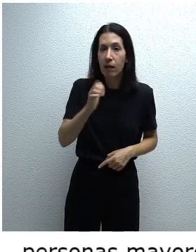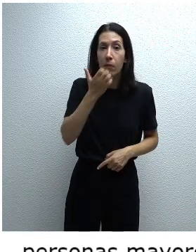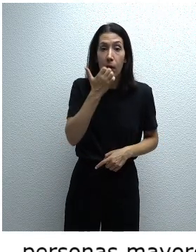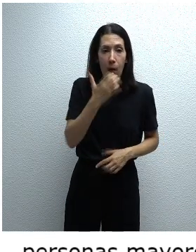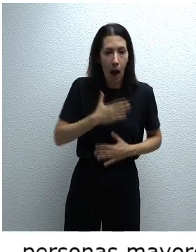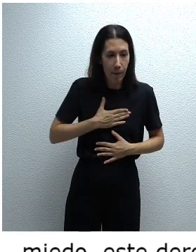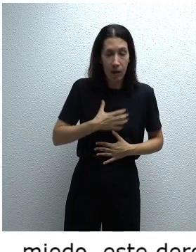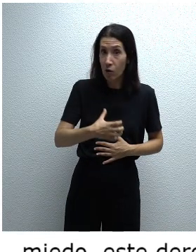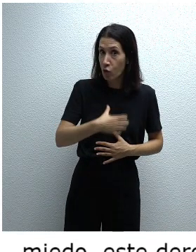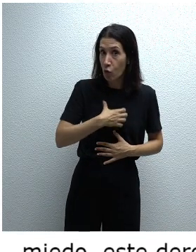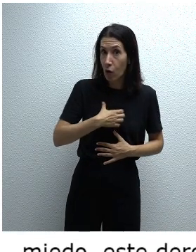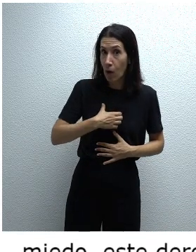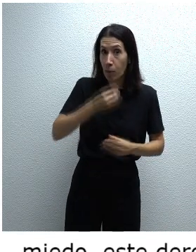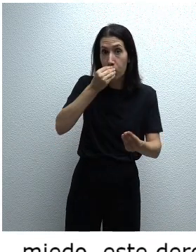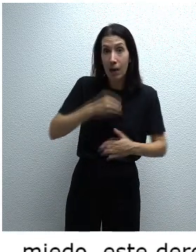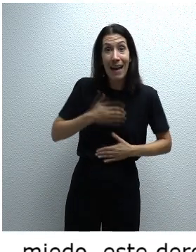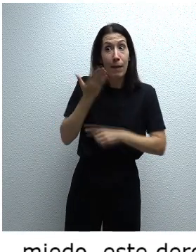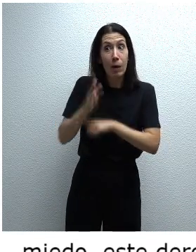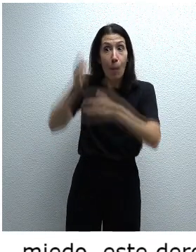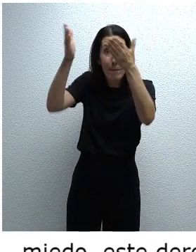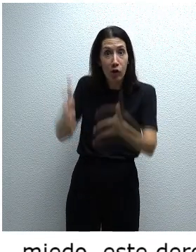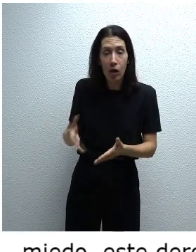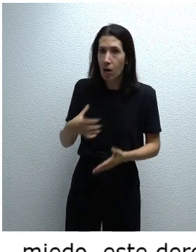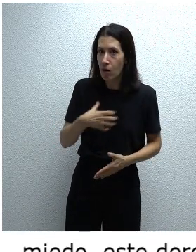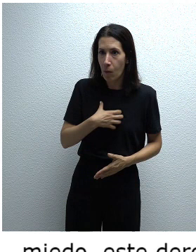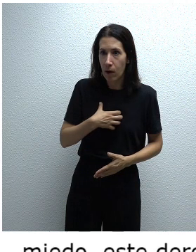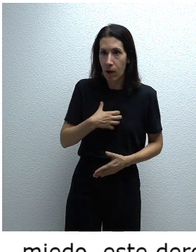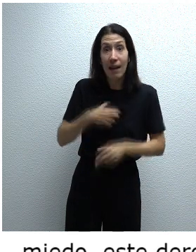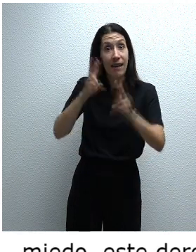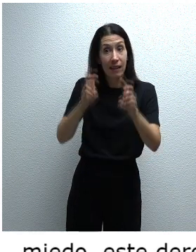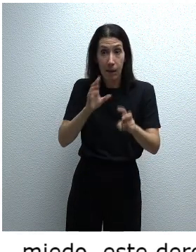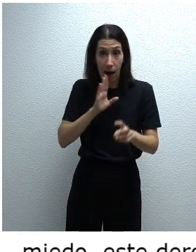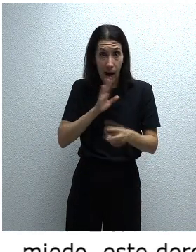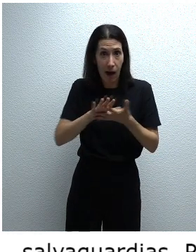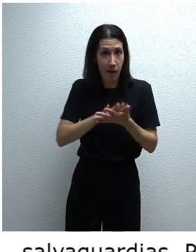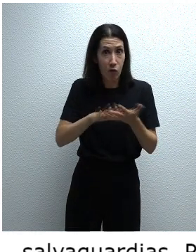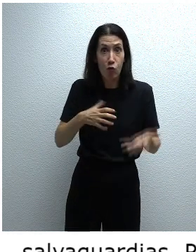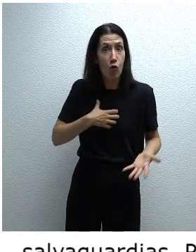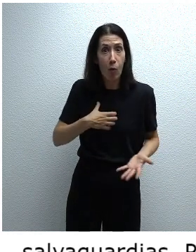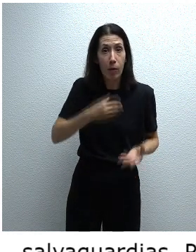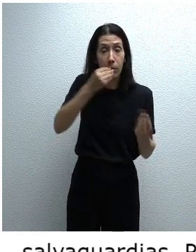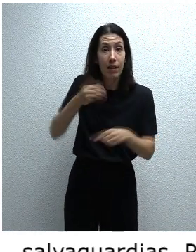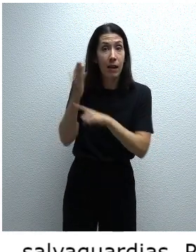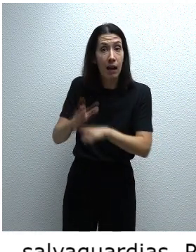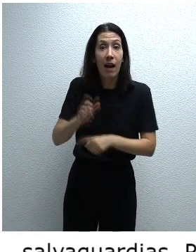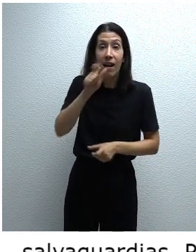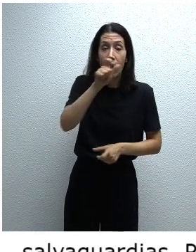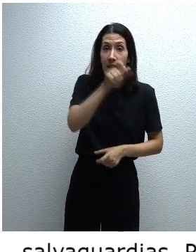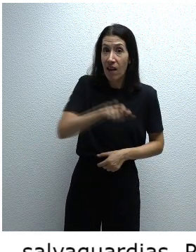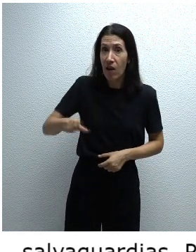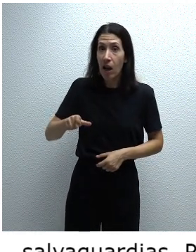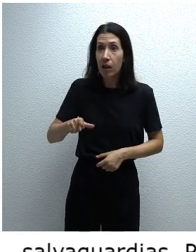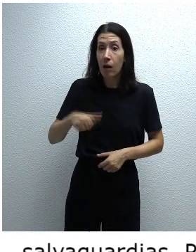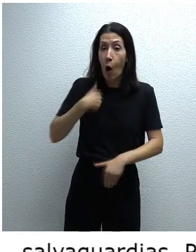mí no me puede representar una persona en estos temas que estamos hablando, civiles y procesal, no me